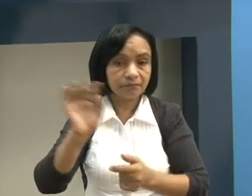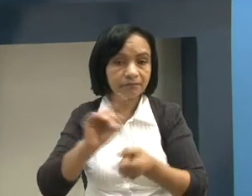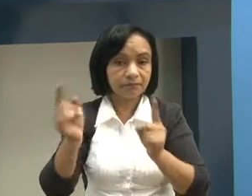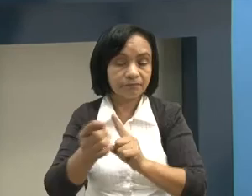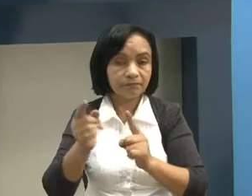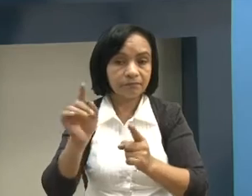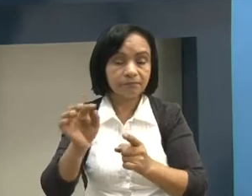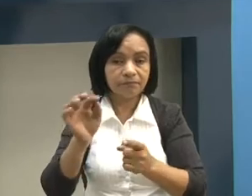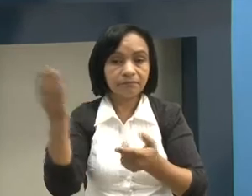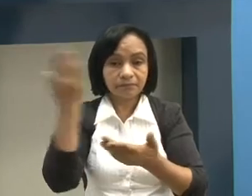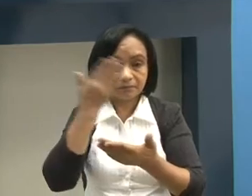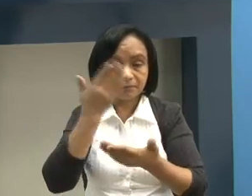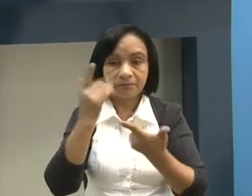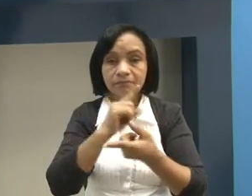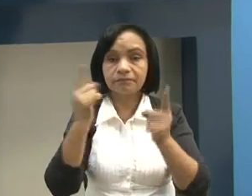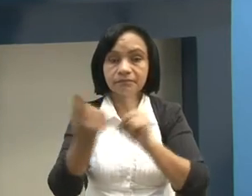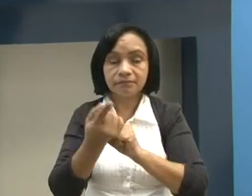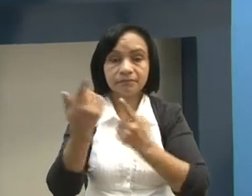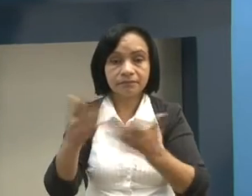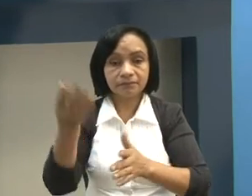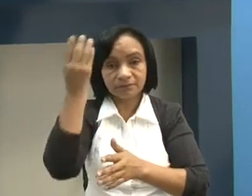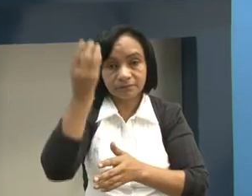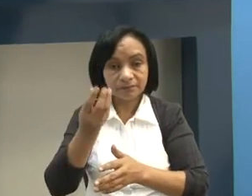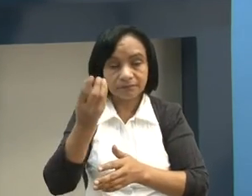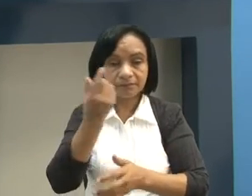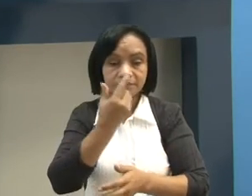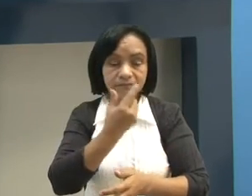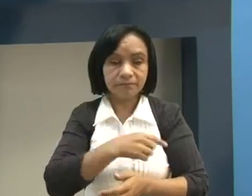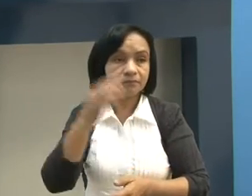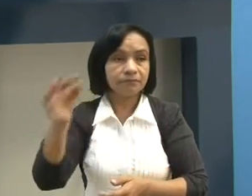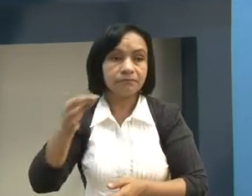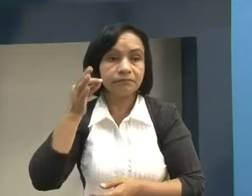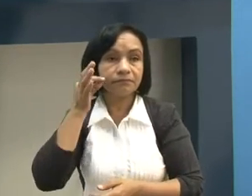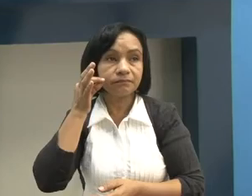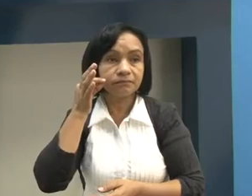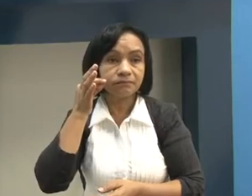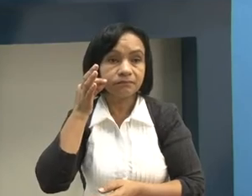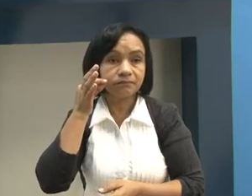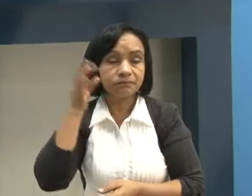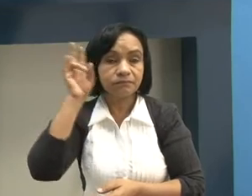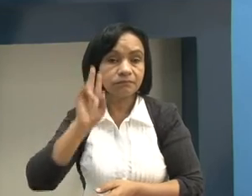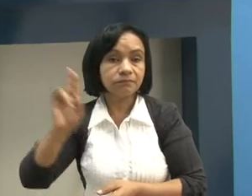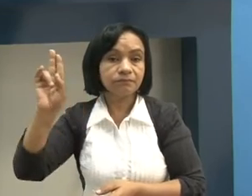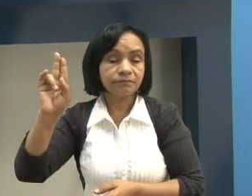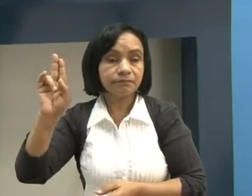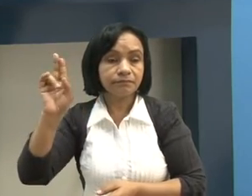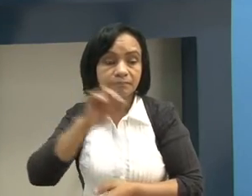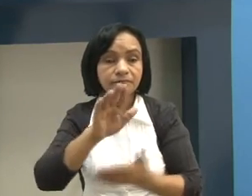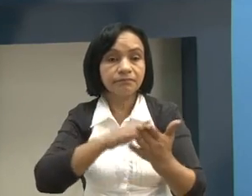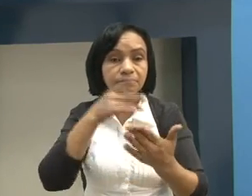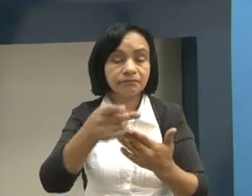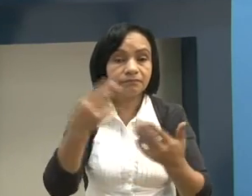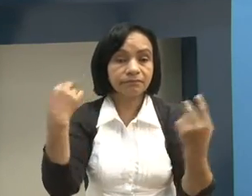superáramos el empirismo de conocimiento. Y por otro lado, las escuelas normales y la universidad, los programas